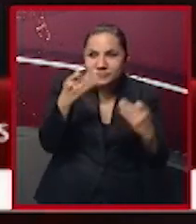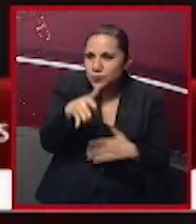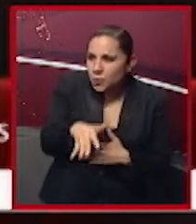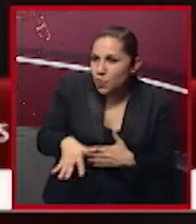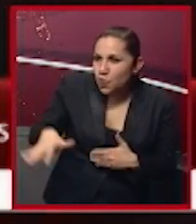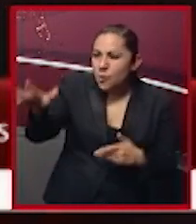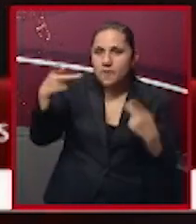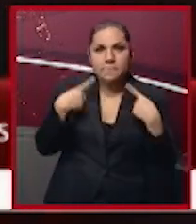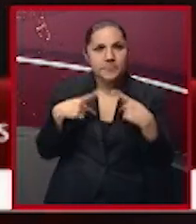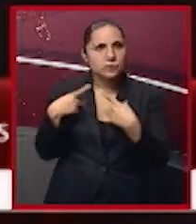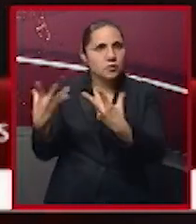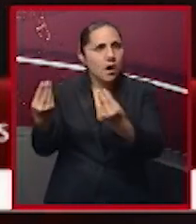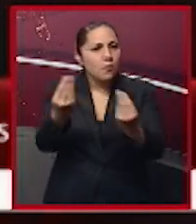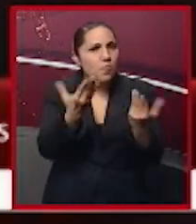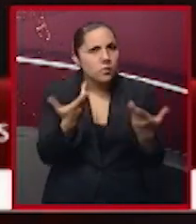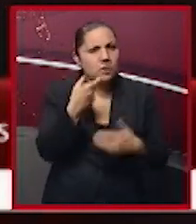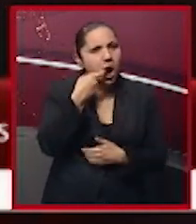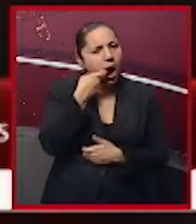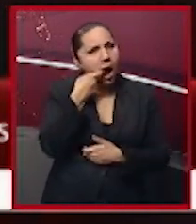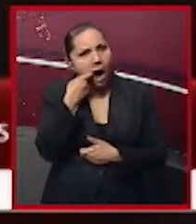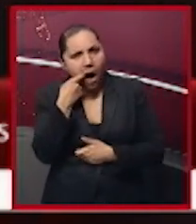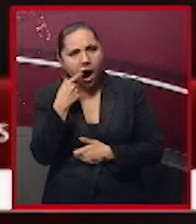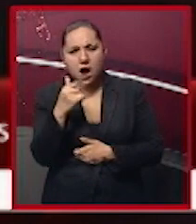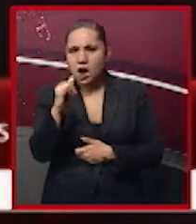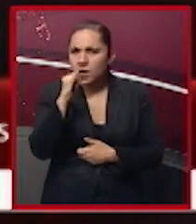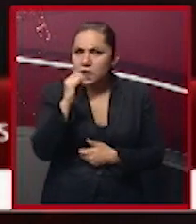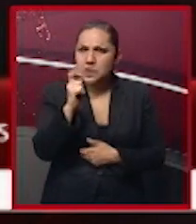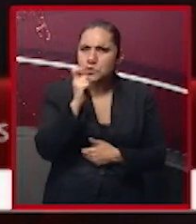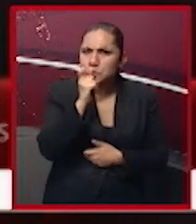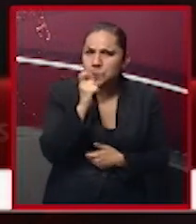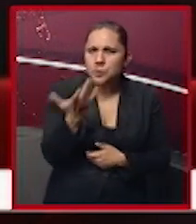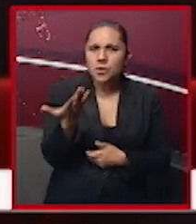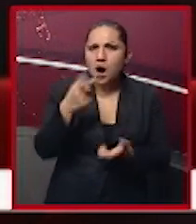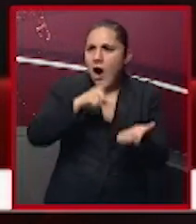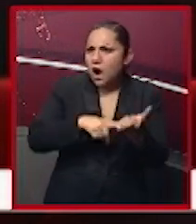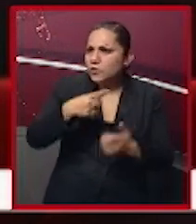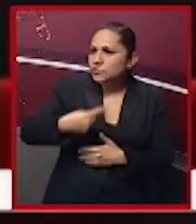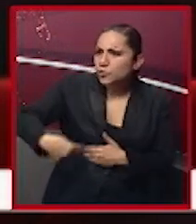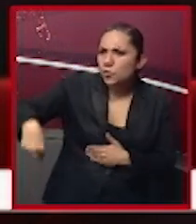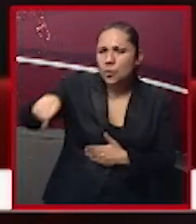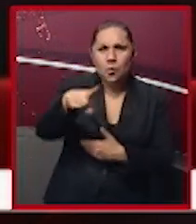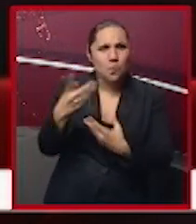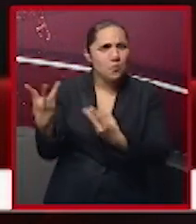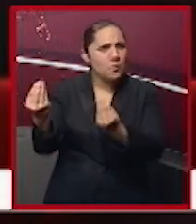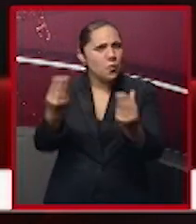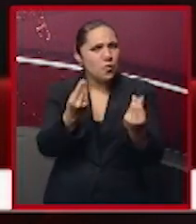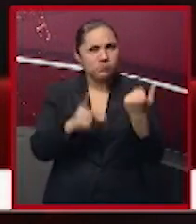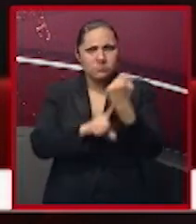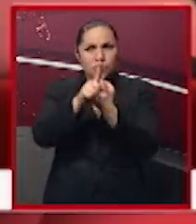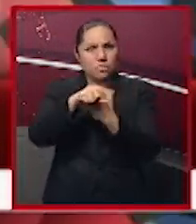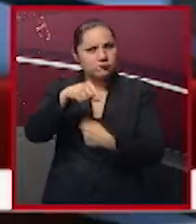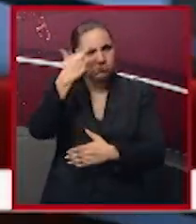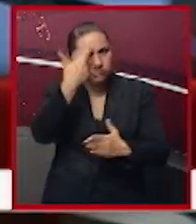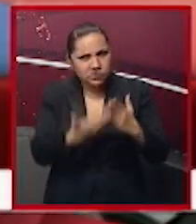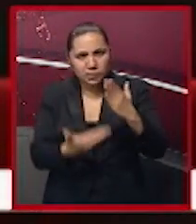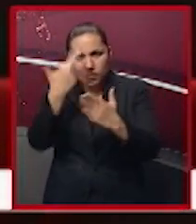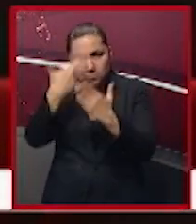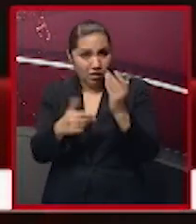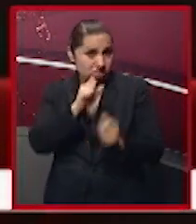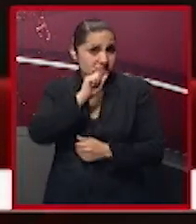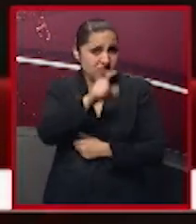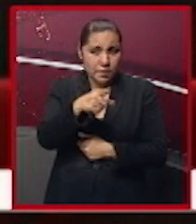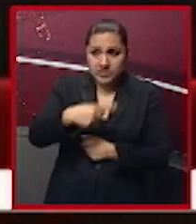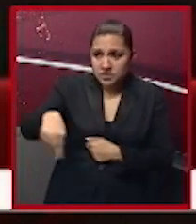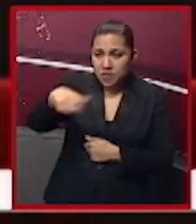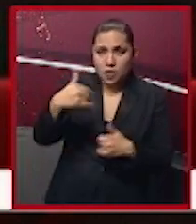e inseguridad que tenemos a lo largo del país, en el que están involucrados millones de niños y jóvenes. Que